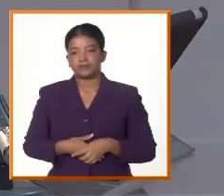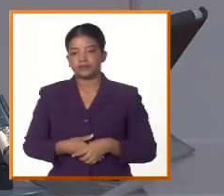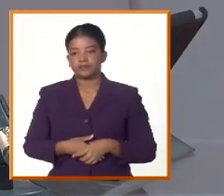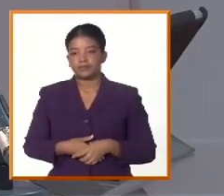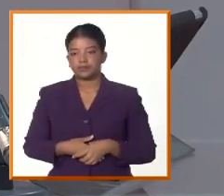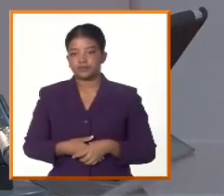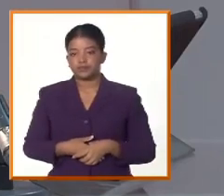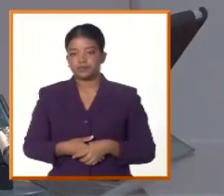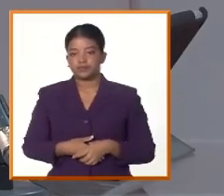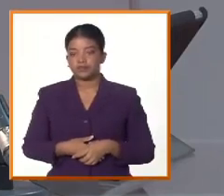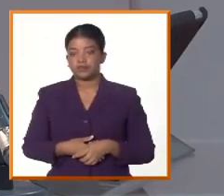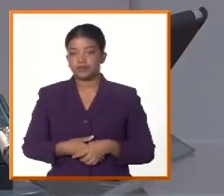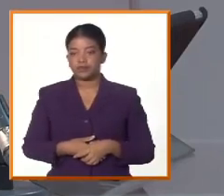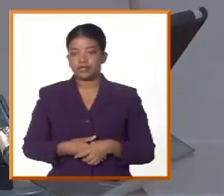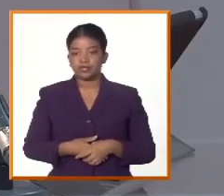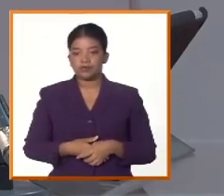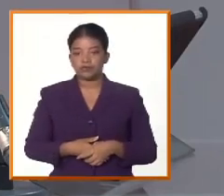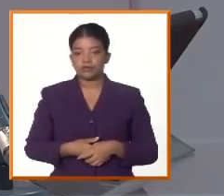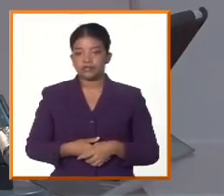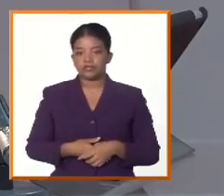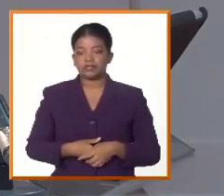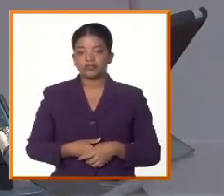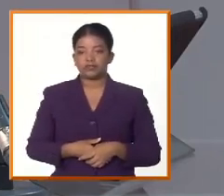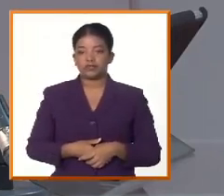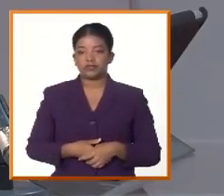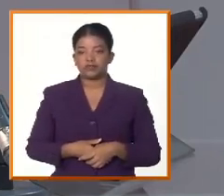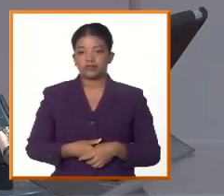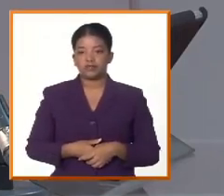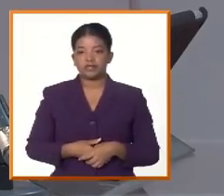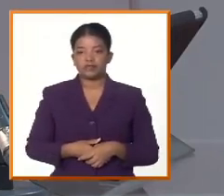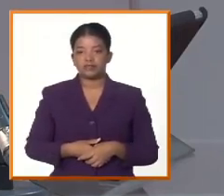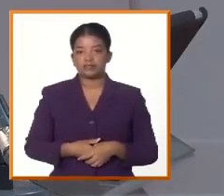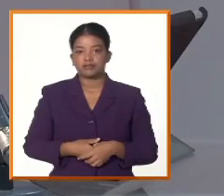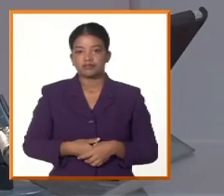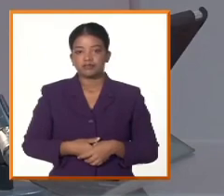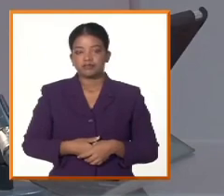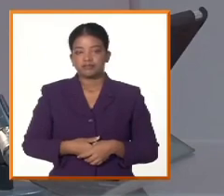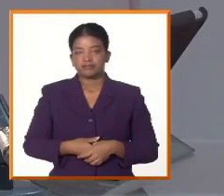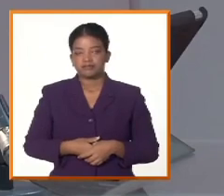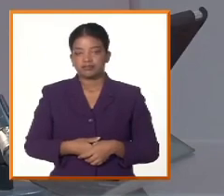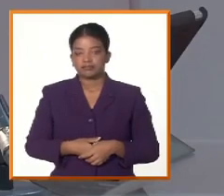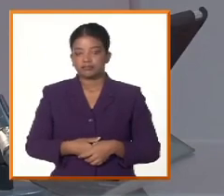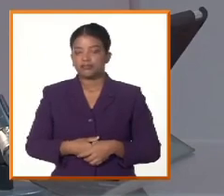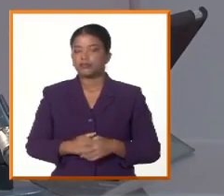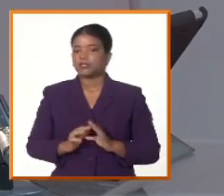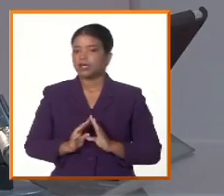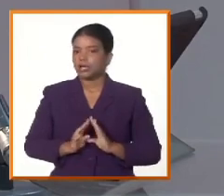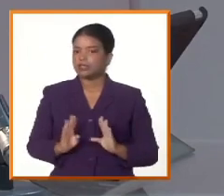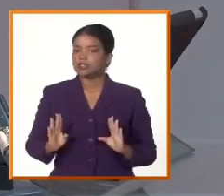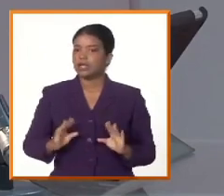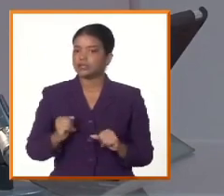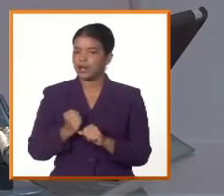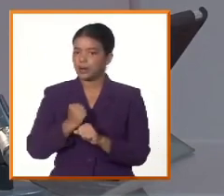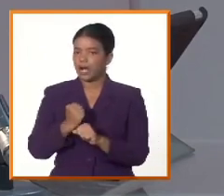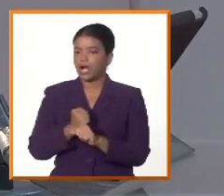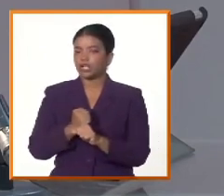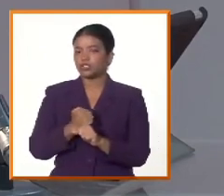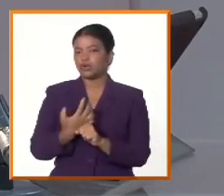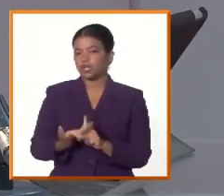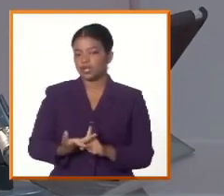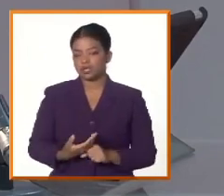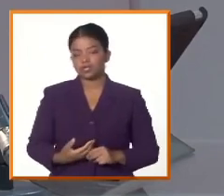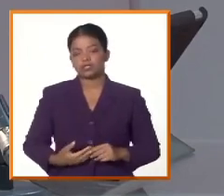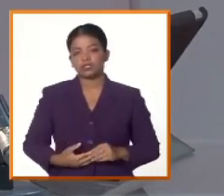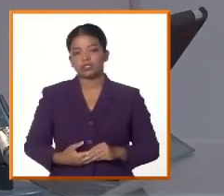productos no solamente materias primas nacionales uno de que se venía trabajando ya es el tema de la utilización